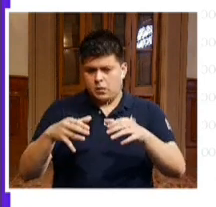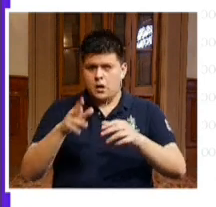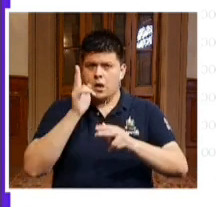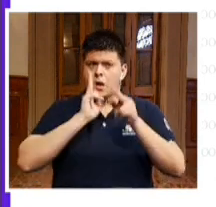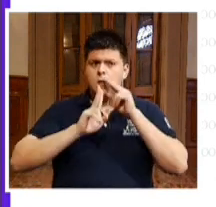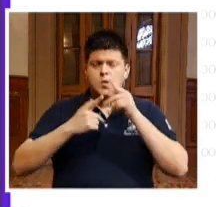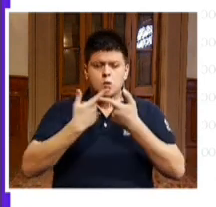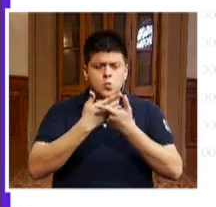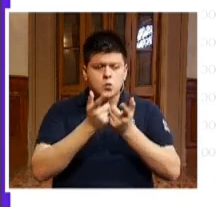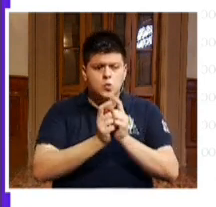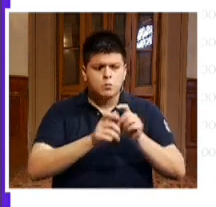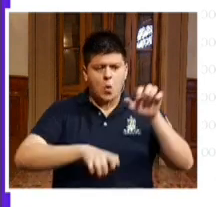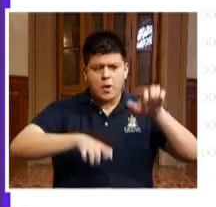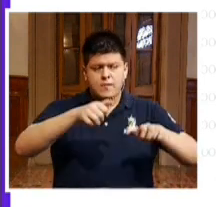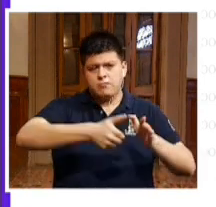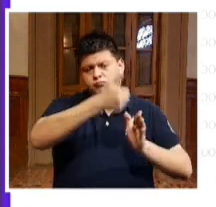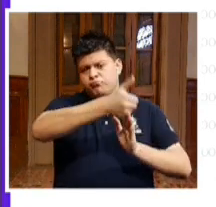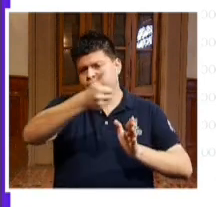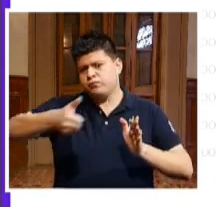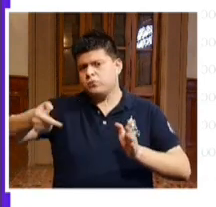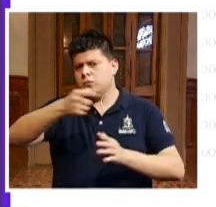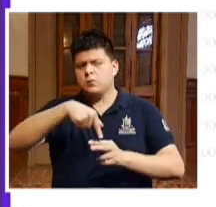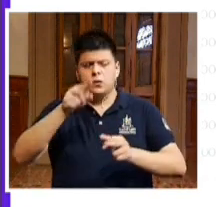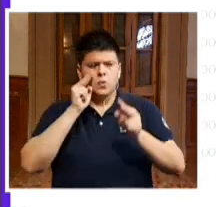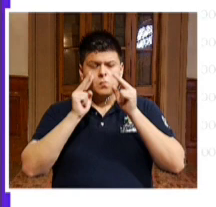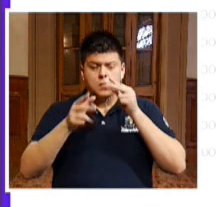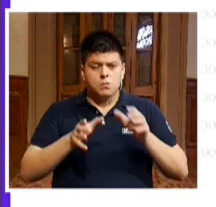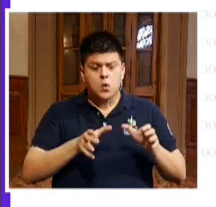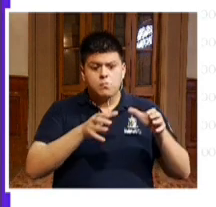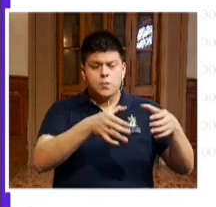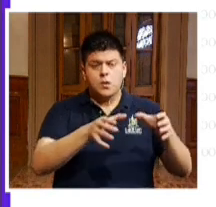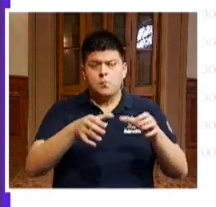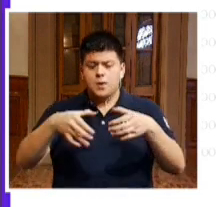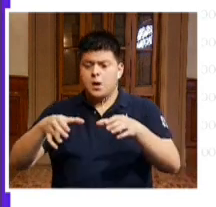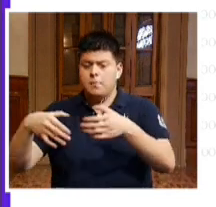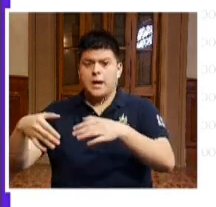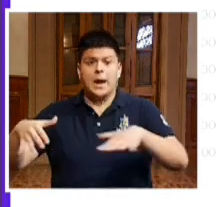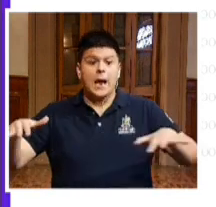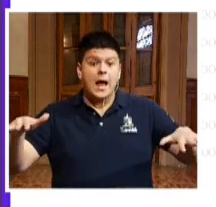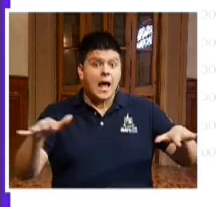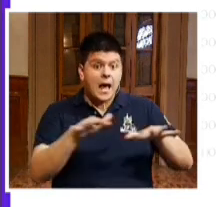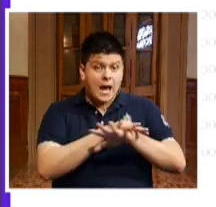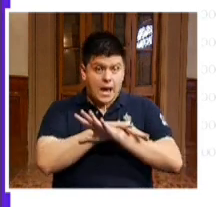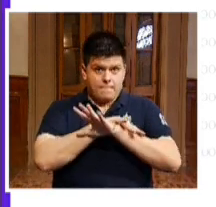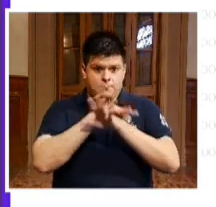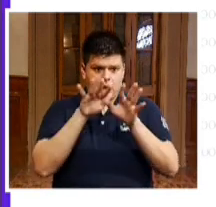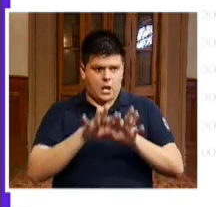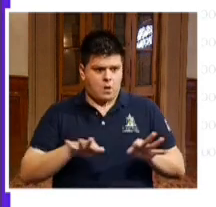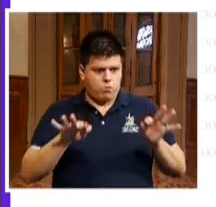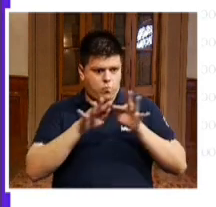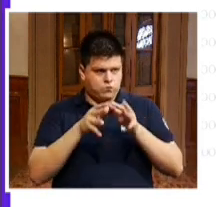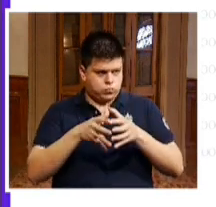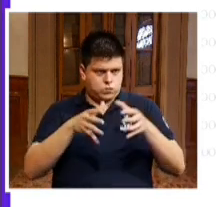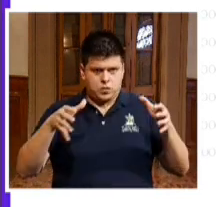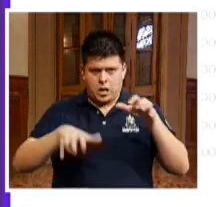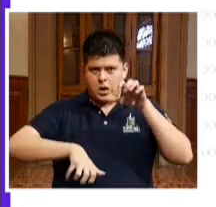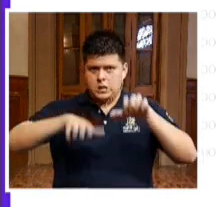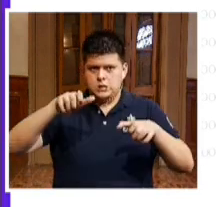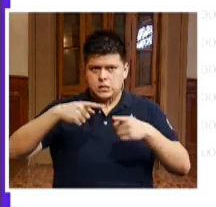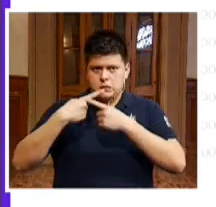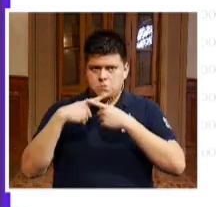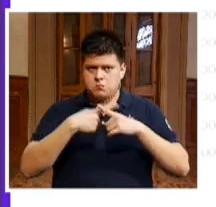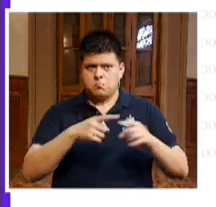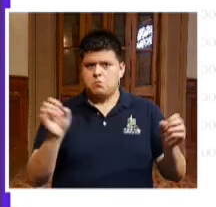grupos etarios, la distribución es como sigue. No hay cambios grandes en la distribución por edades,